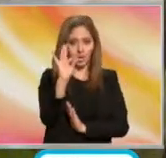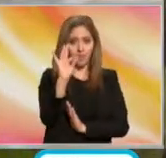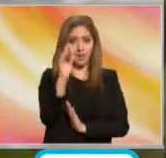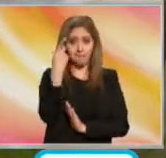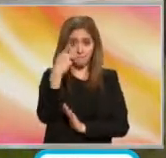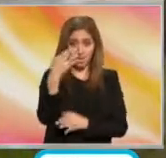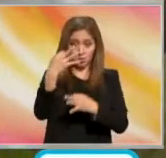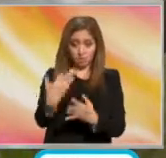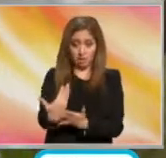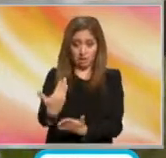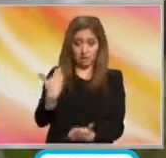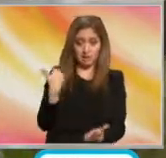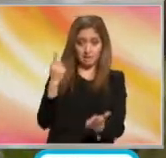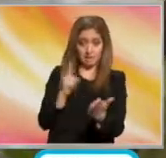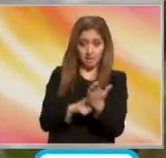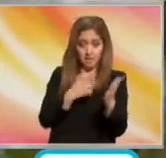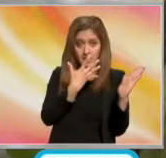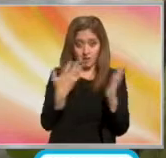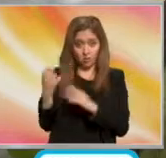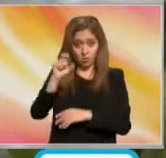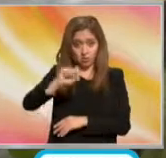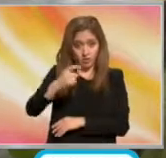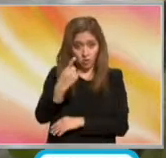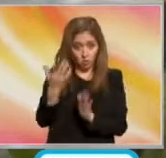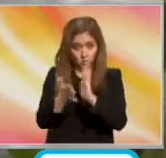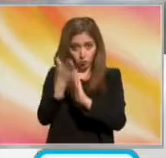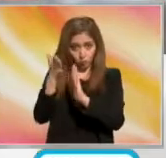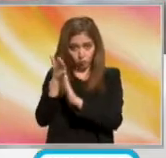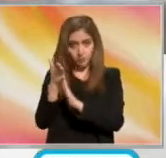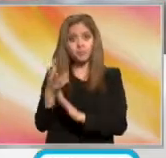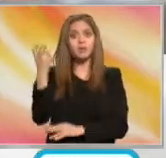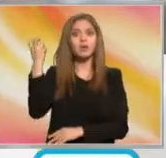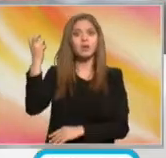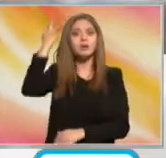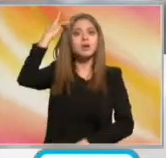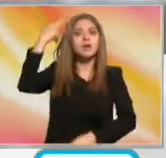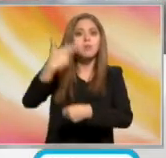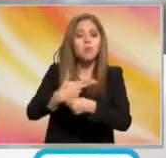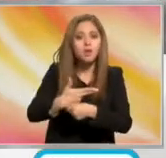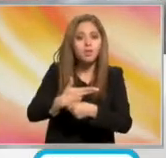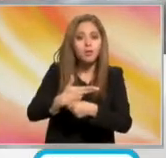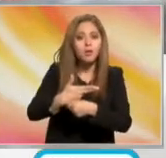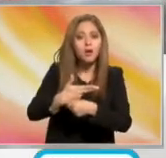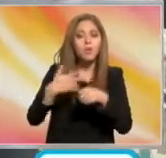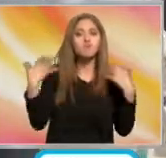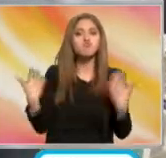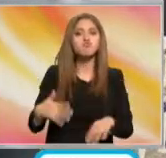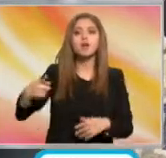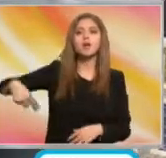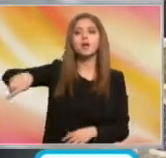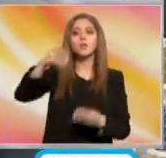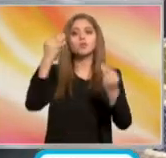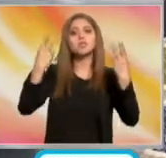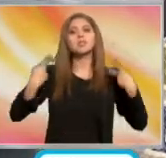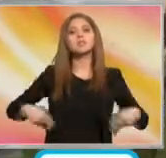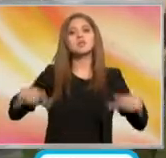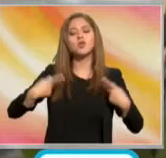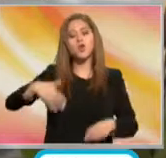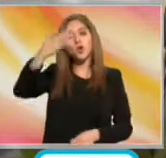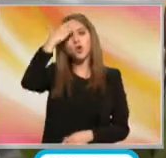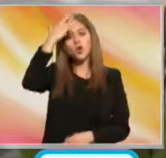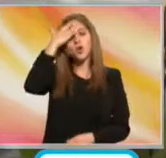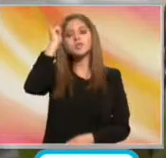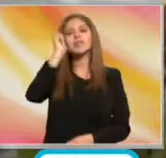de 1521, o sea, sus cimientos son de 1521. Es San Hipólito. Es San Hipólito, Muy que bien. todo mundo la conoce Sí. por San